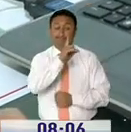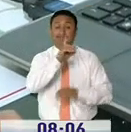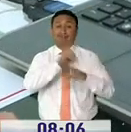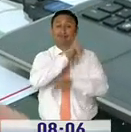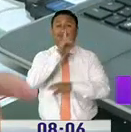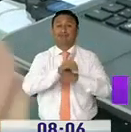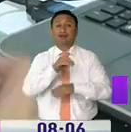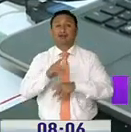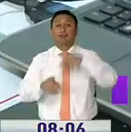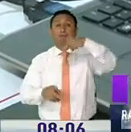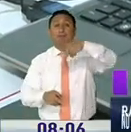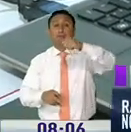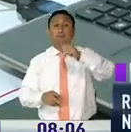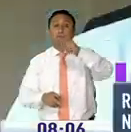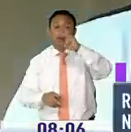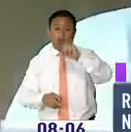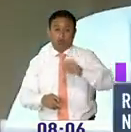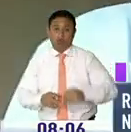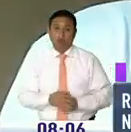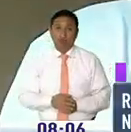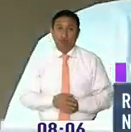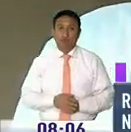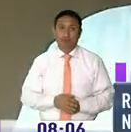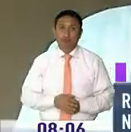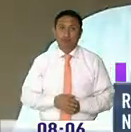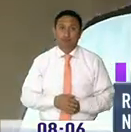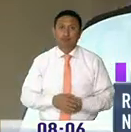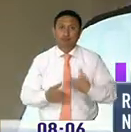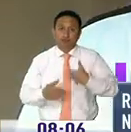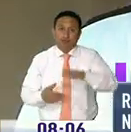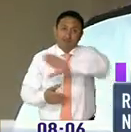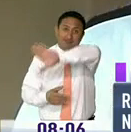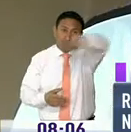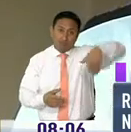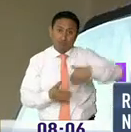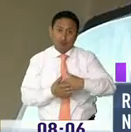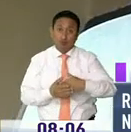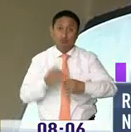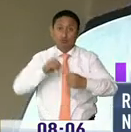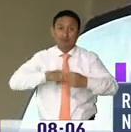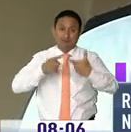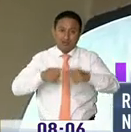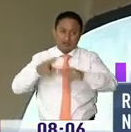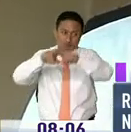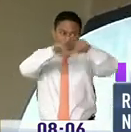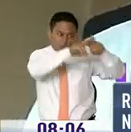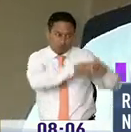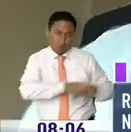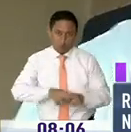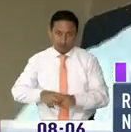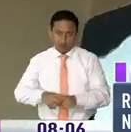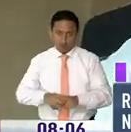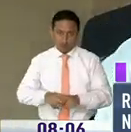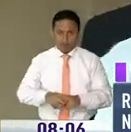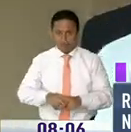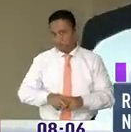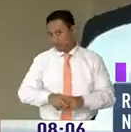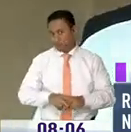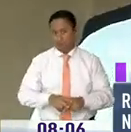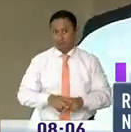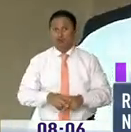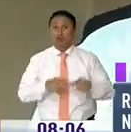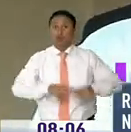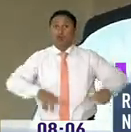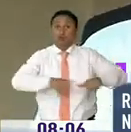del Patronato San José, lo explica. Tenemos un mapeo hecho en toda la ciudad. Sabemos los